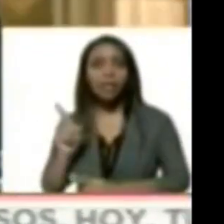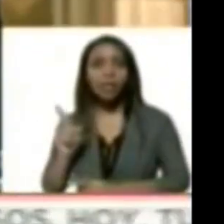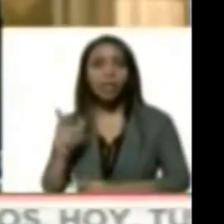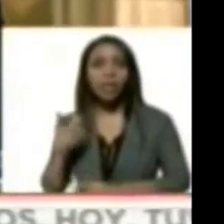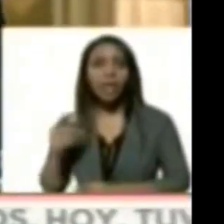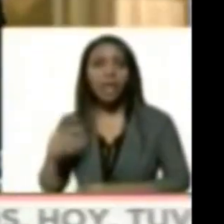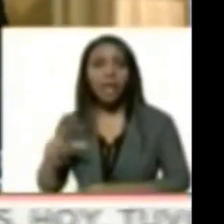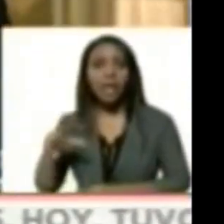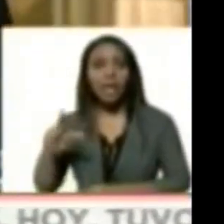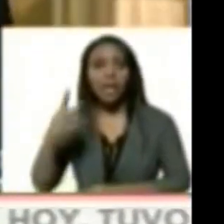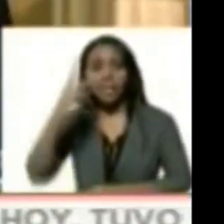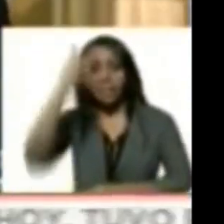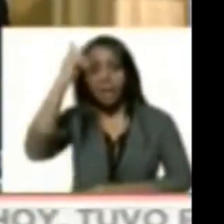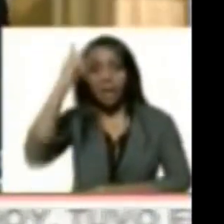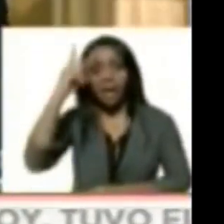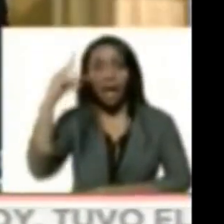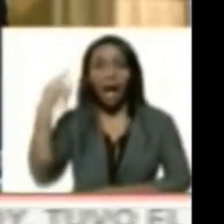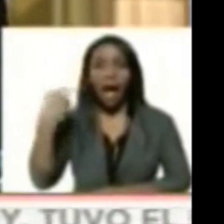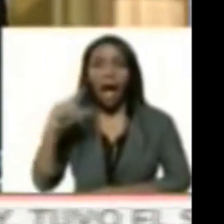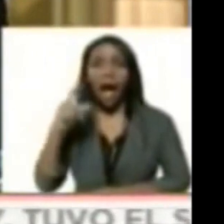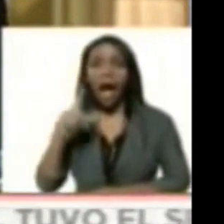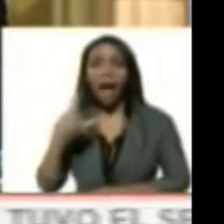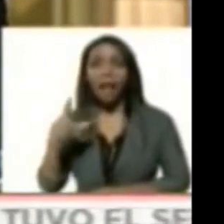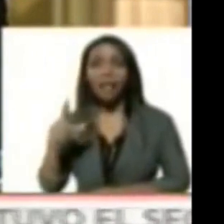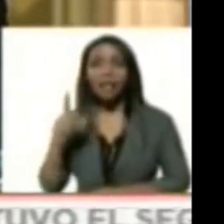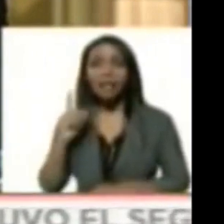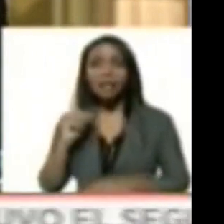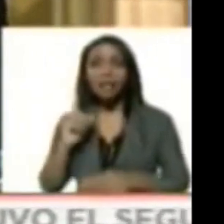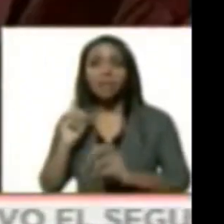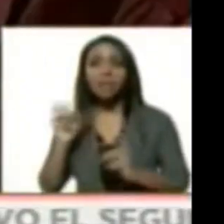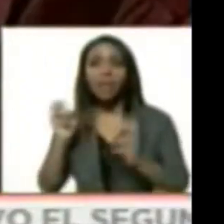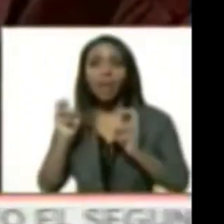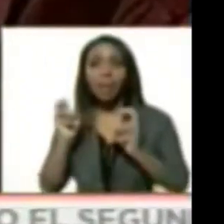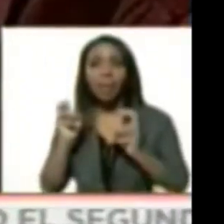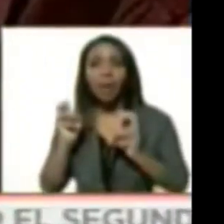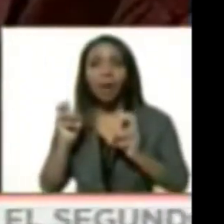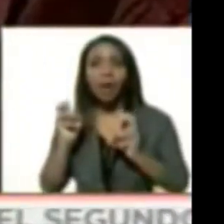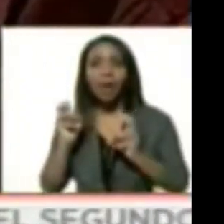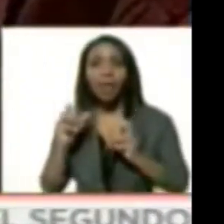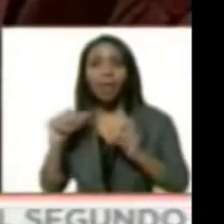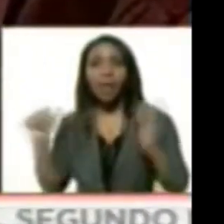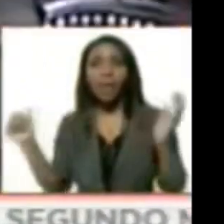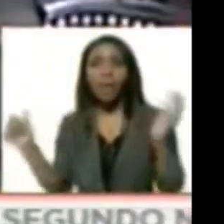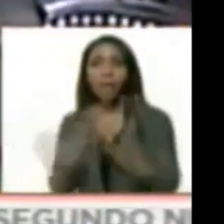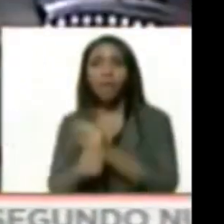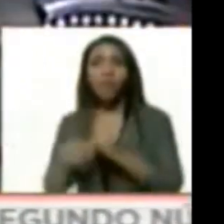y el ministro de Defensa, Vladimir Padrón, forman parte del Cartel de los Soles, dedicado al tráfico de